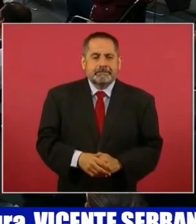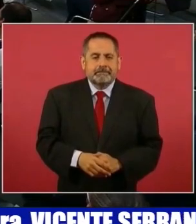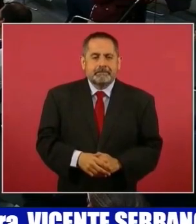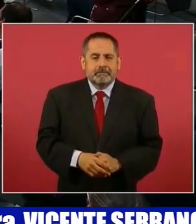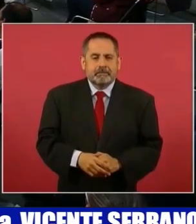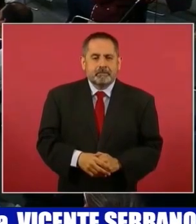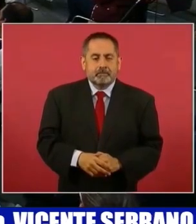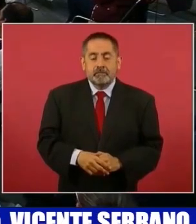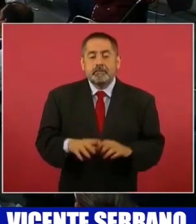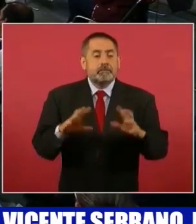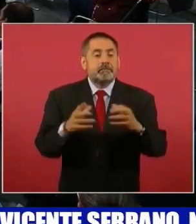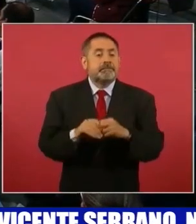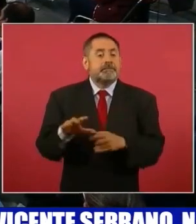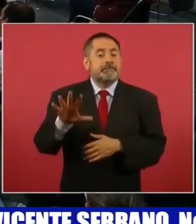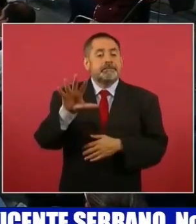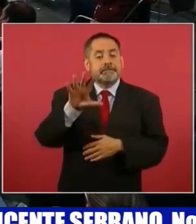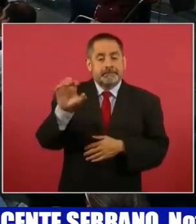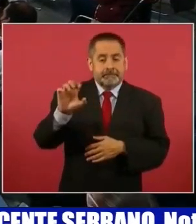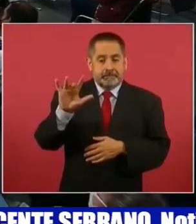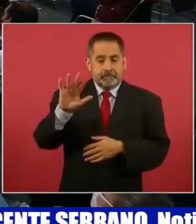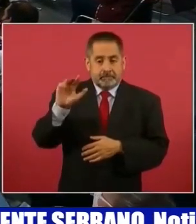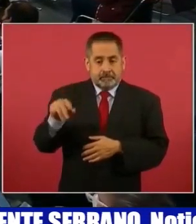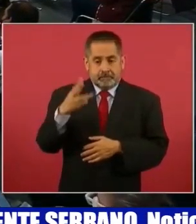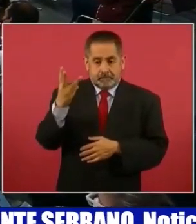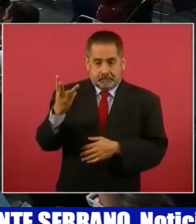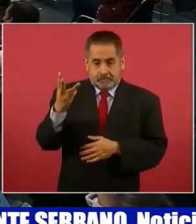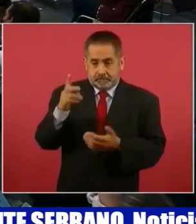de 553 centros